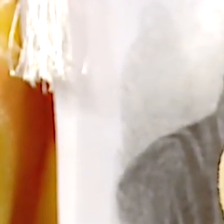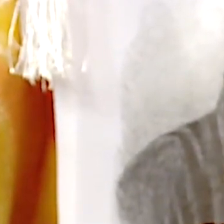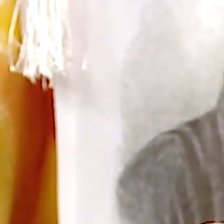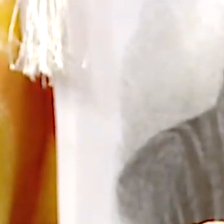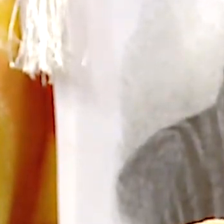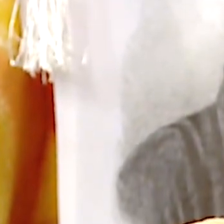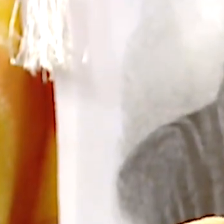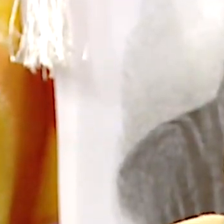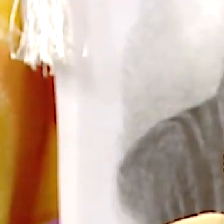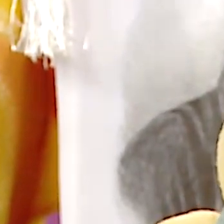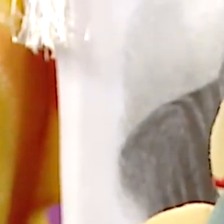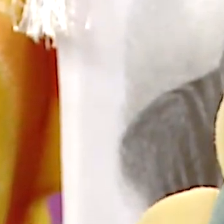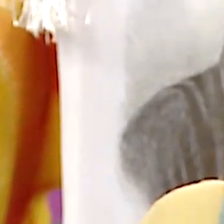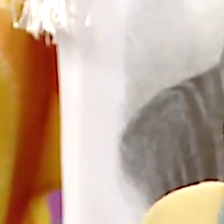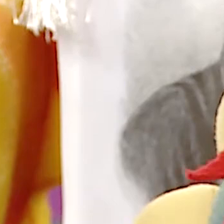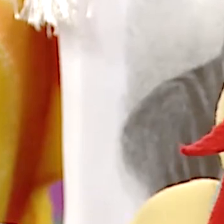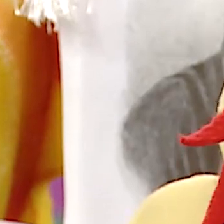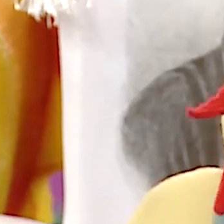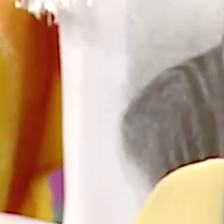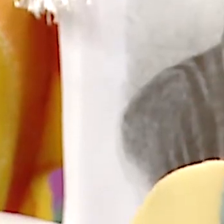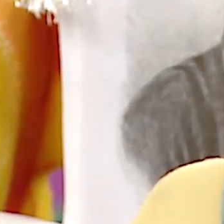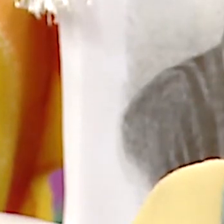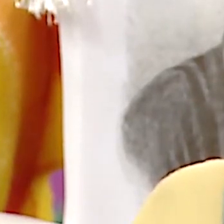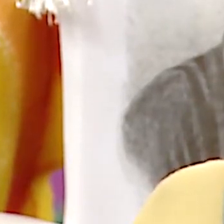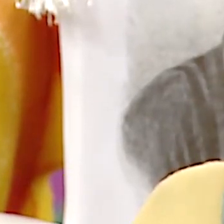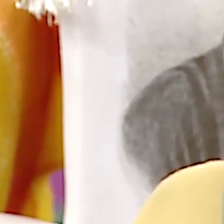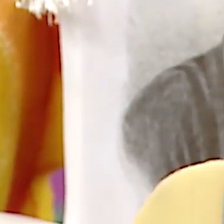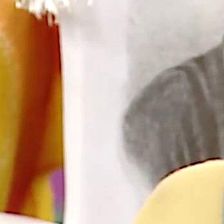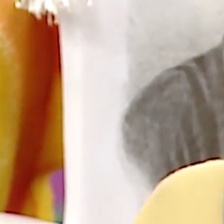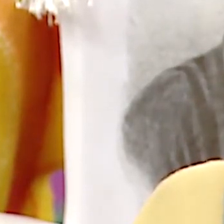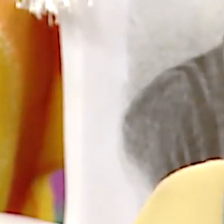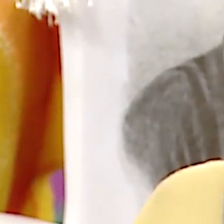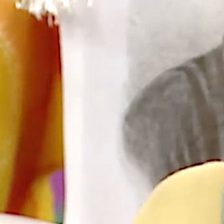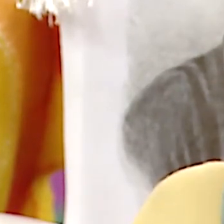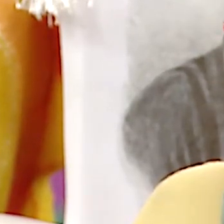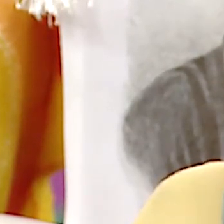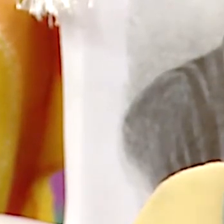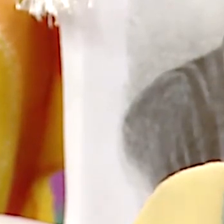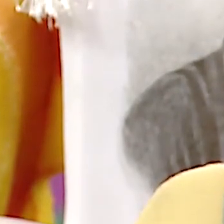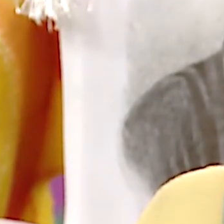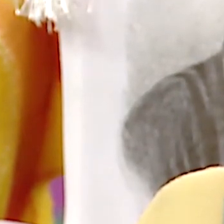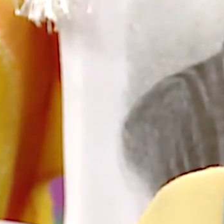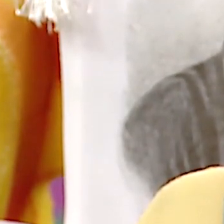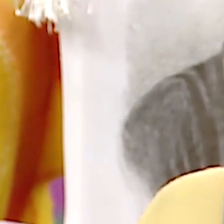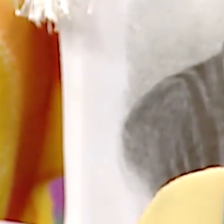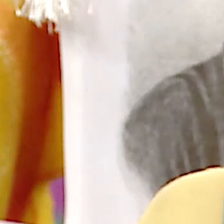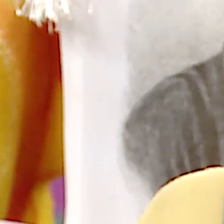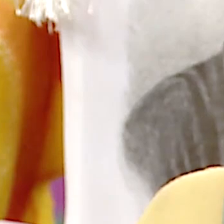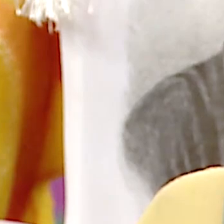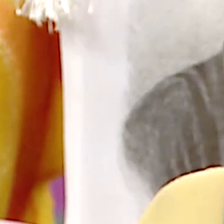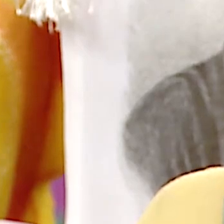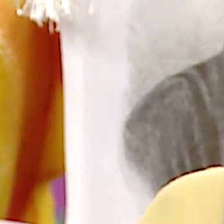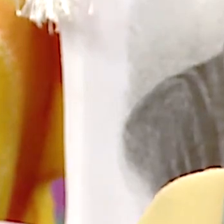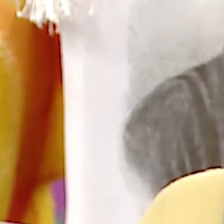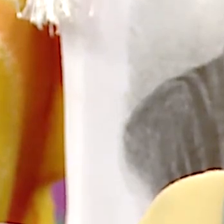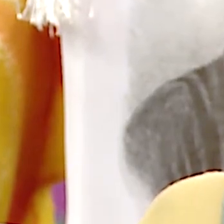escuela le cantan. A ver si adivinan.